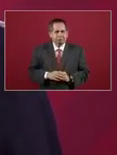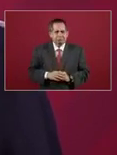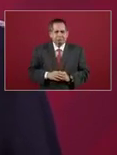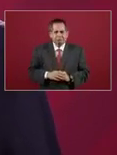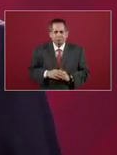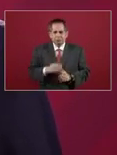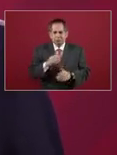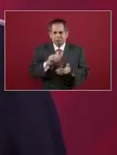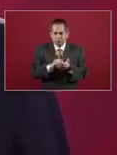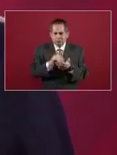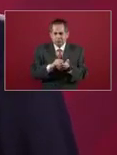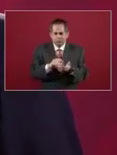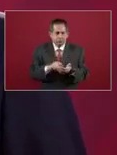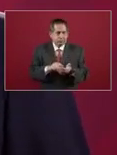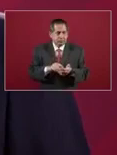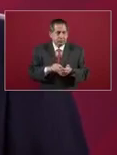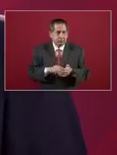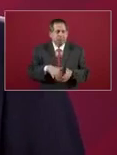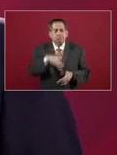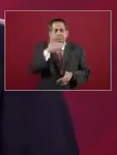no hay corrupción tolerada